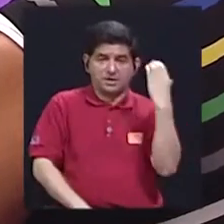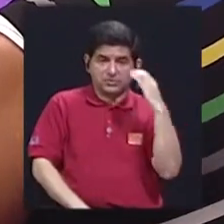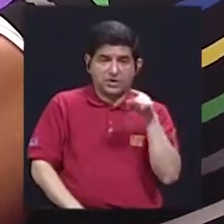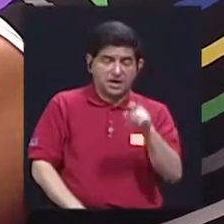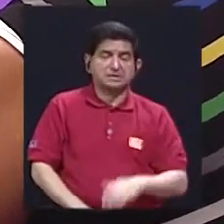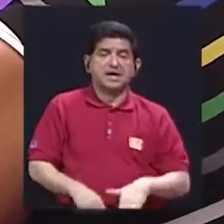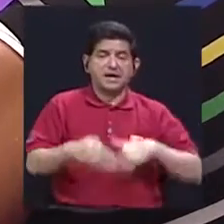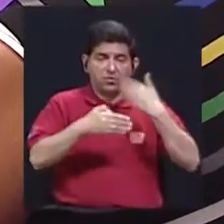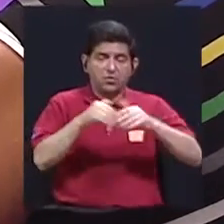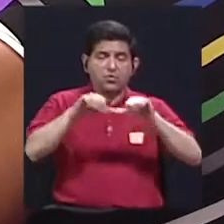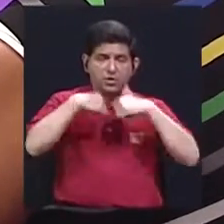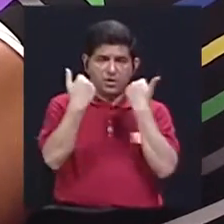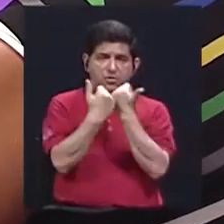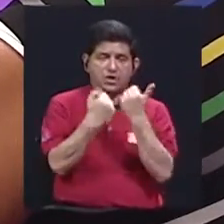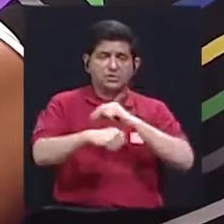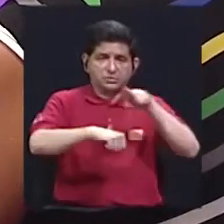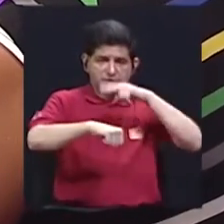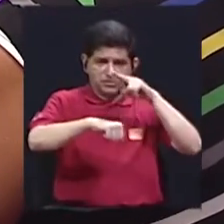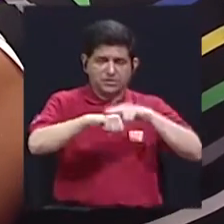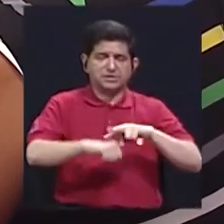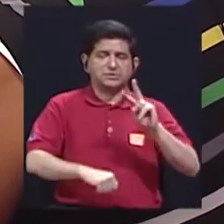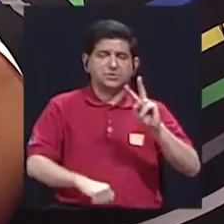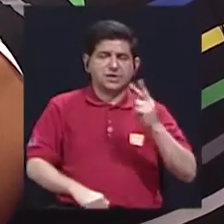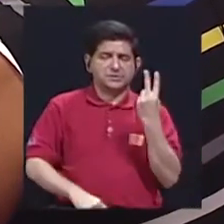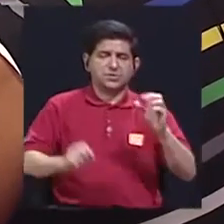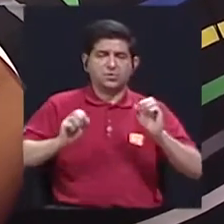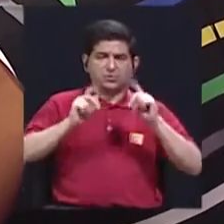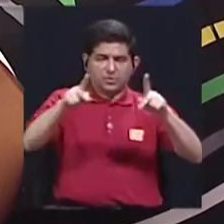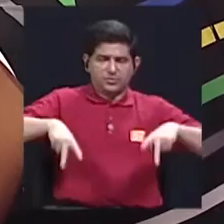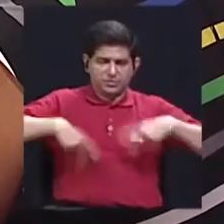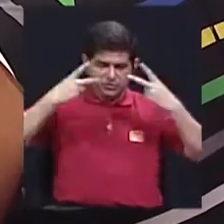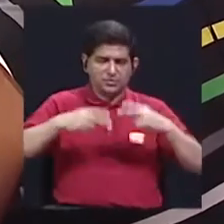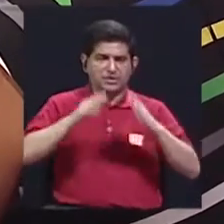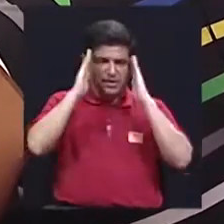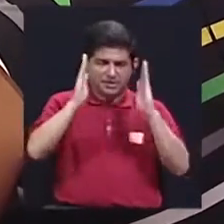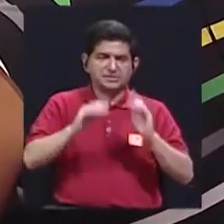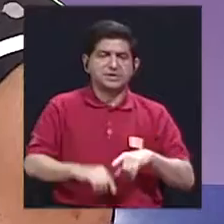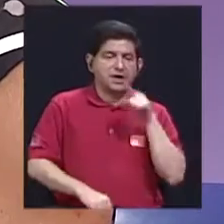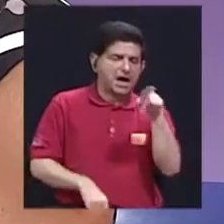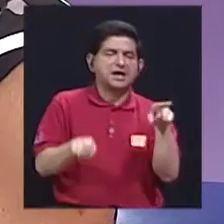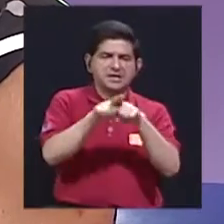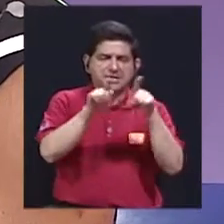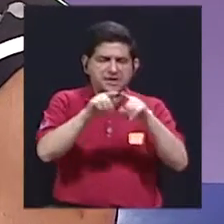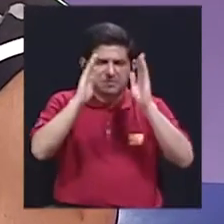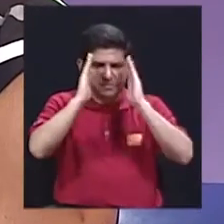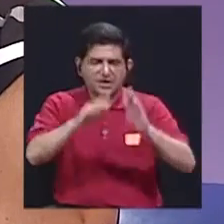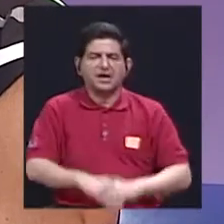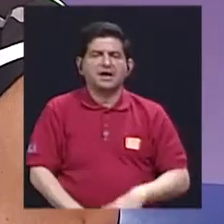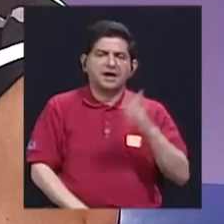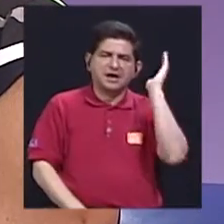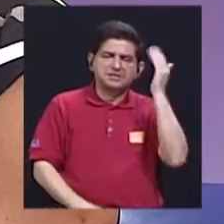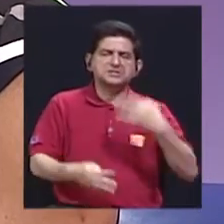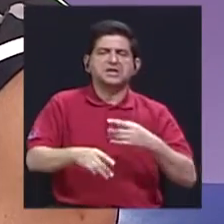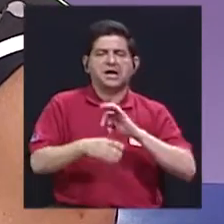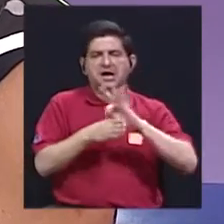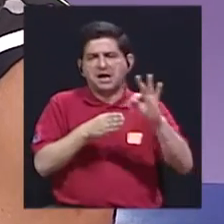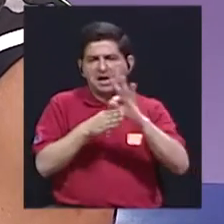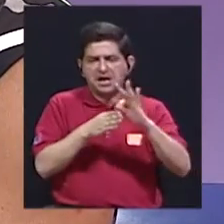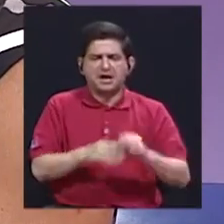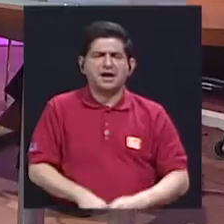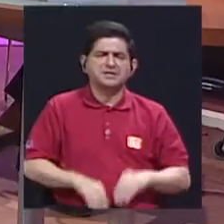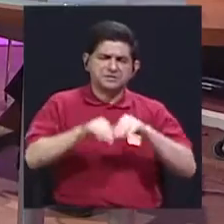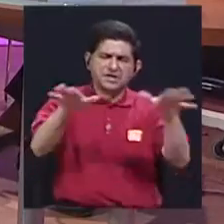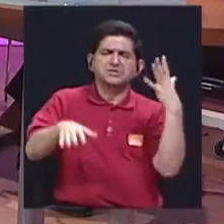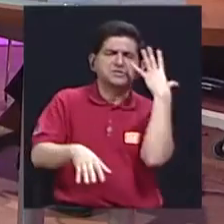después sabemos que en luz de vida hay a ellas la habana a recibir charlas terapias entonces es una red muy